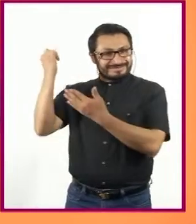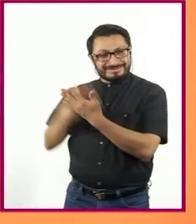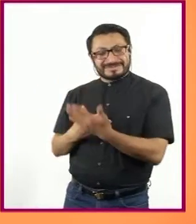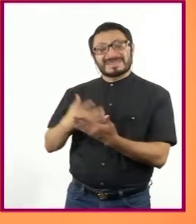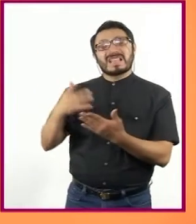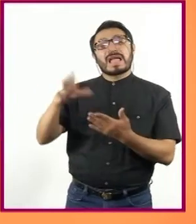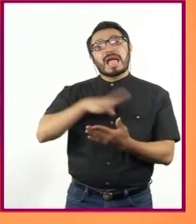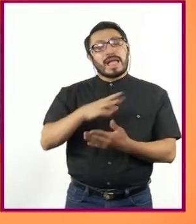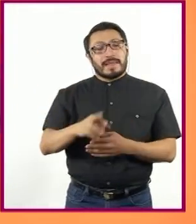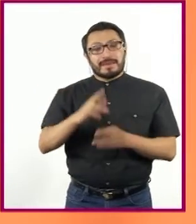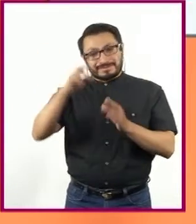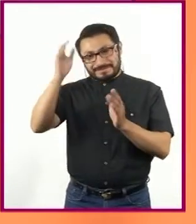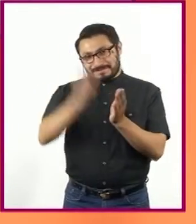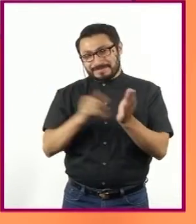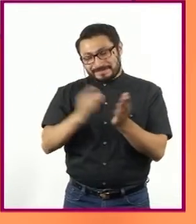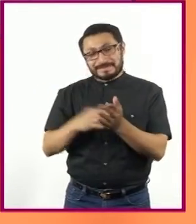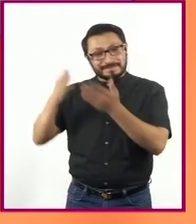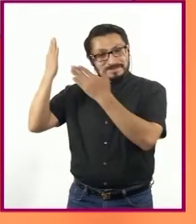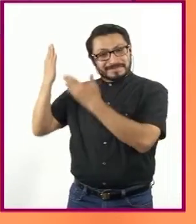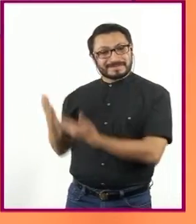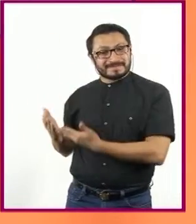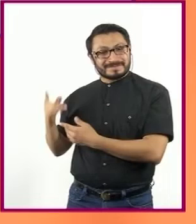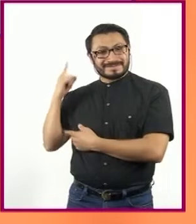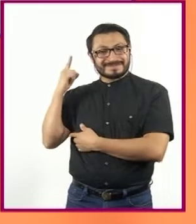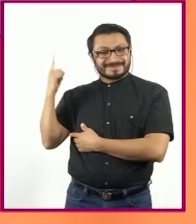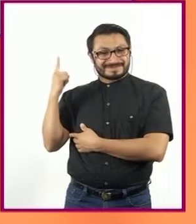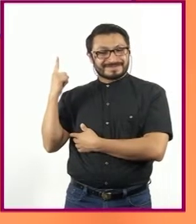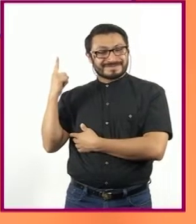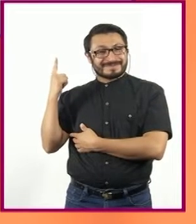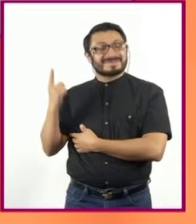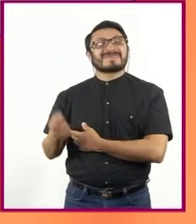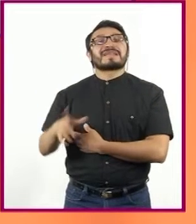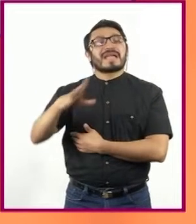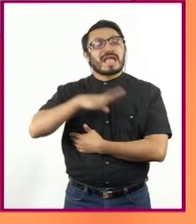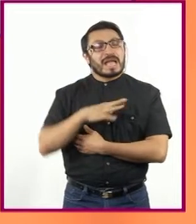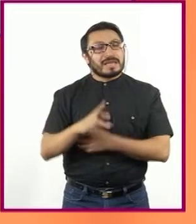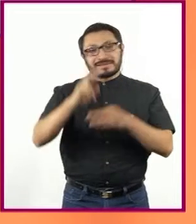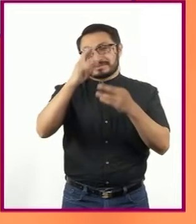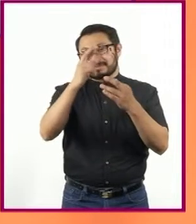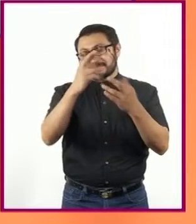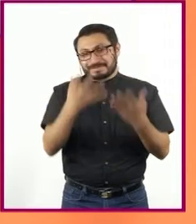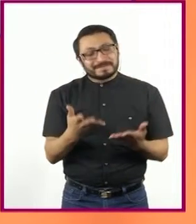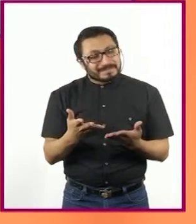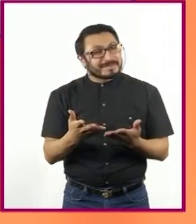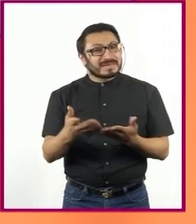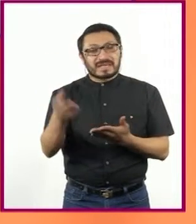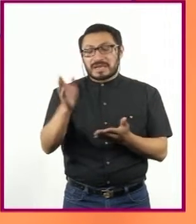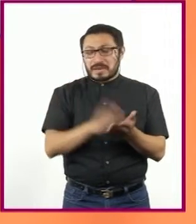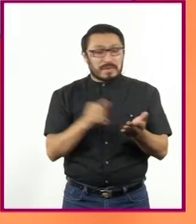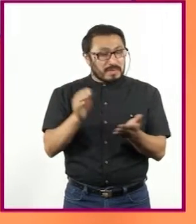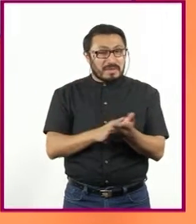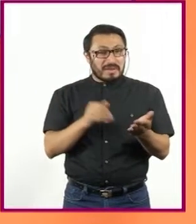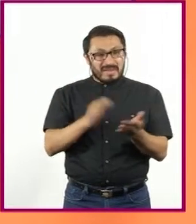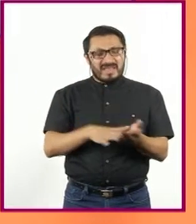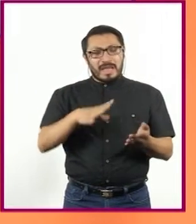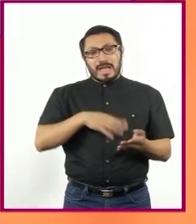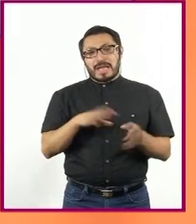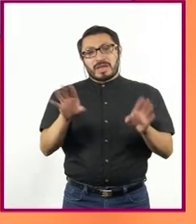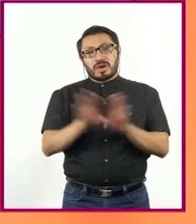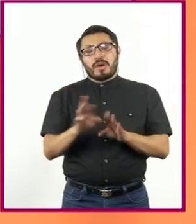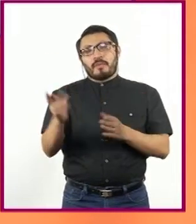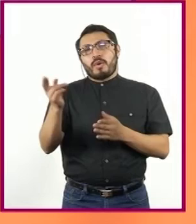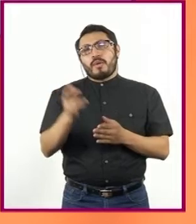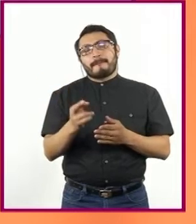la que se muestra el recibo. En la imagen, observamos el recibo de Leslie, en el que se incluye resumen de